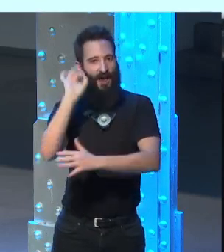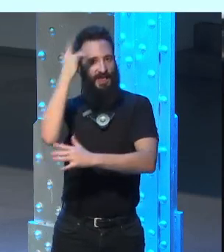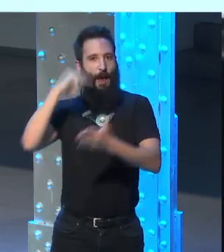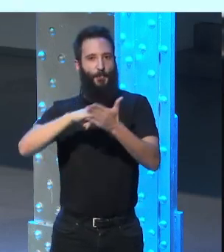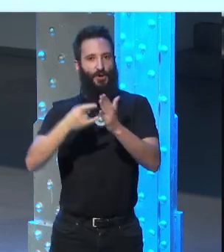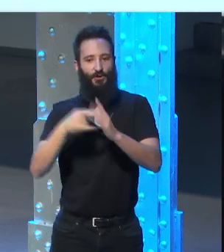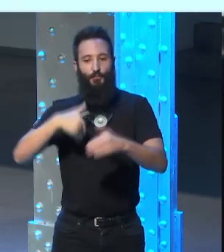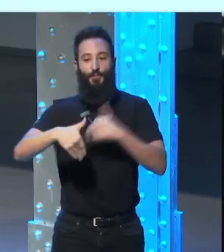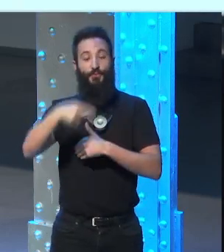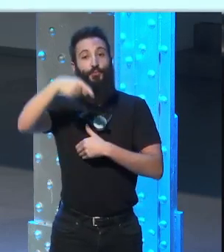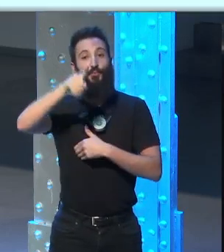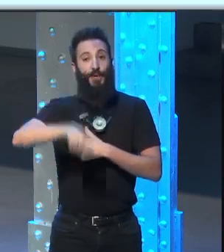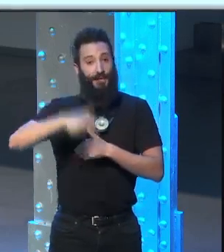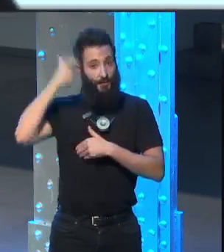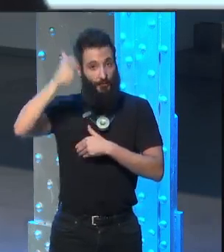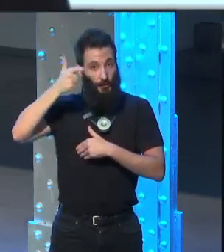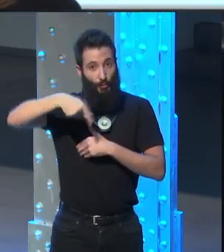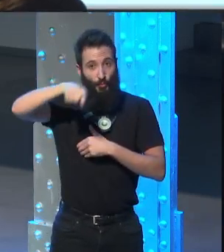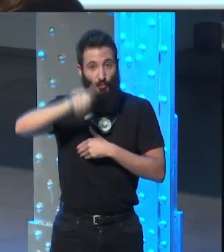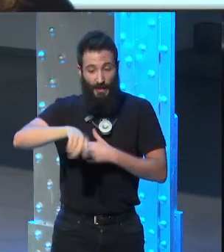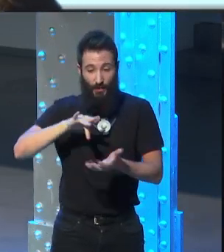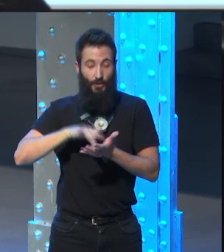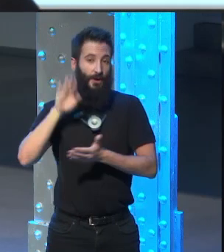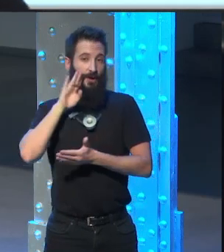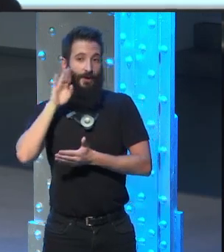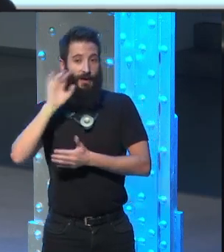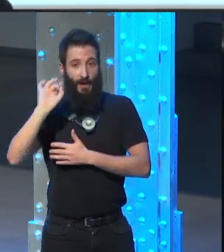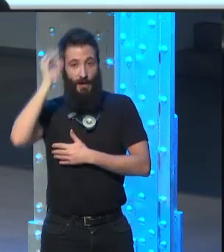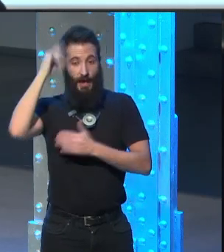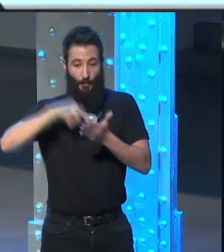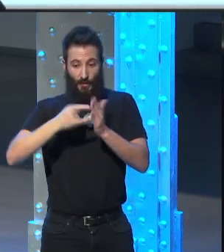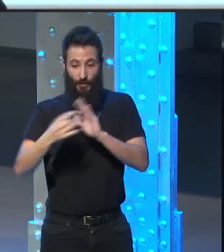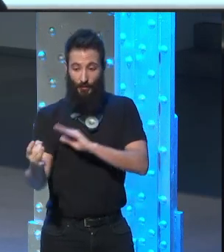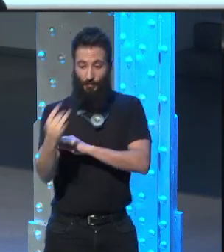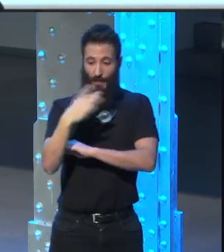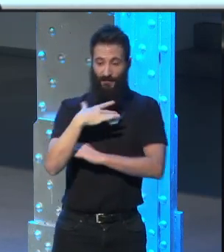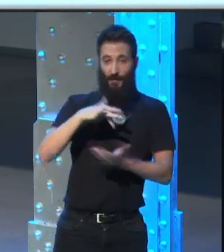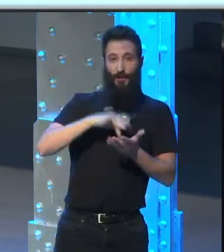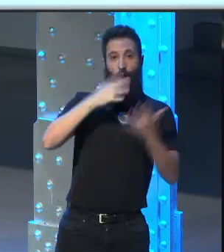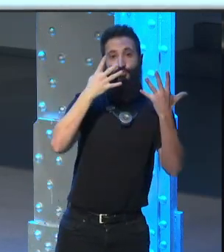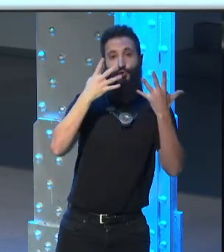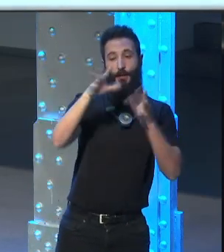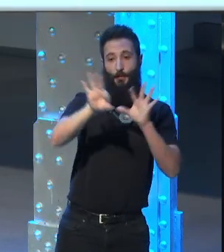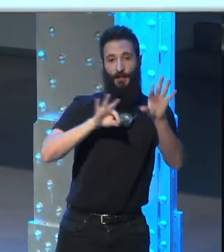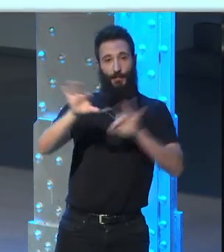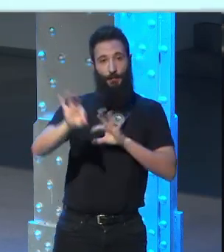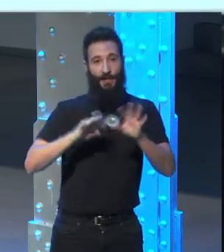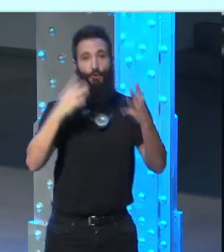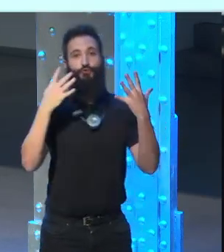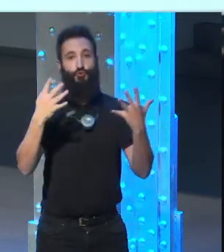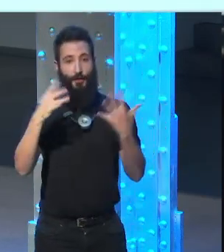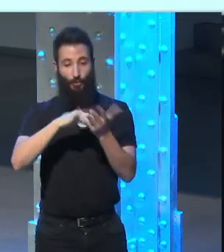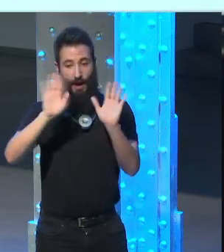proyecto al cabo de un mes. De estas ideas proyectos que recibimos, se seleccionaron 9. Y al final